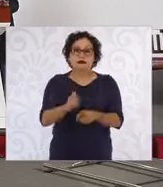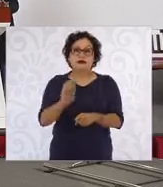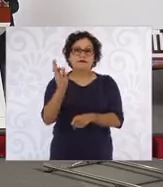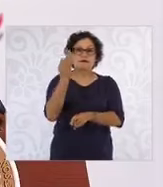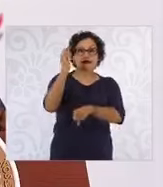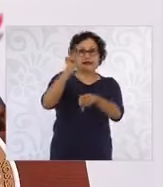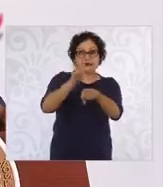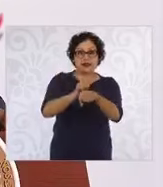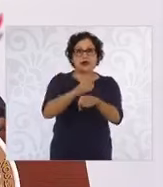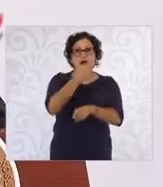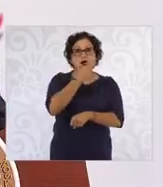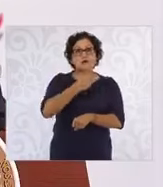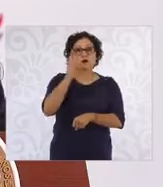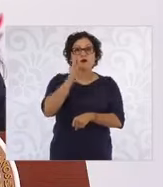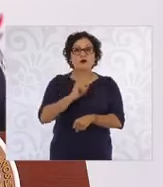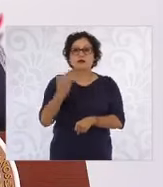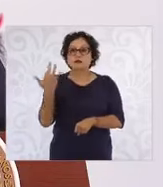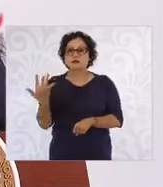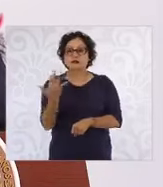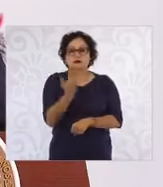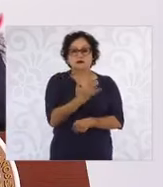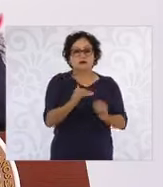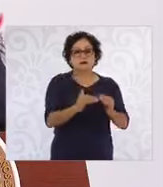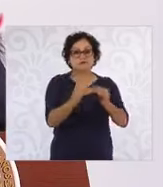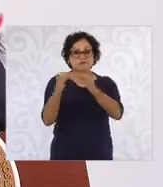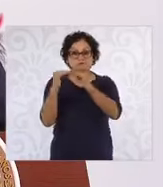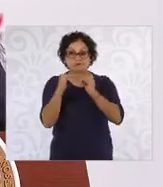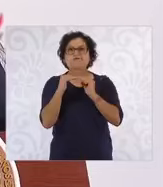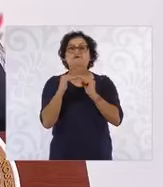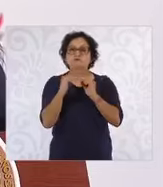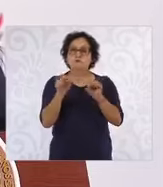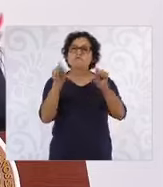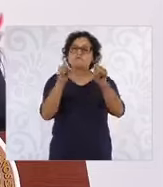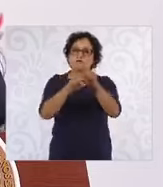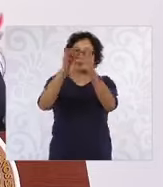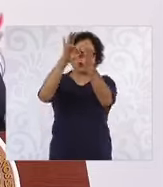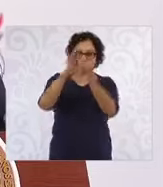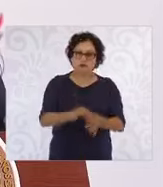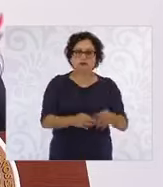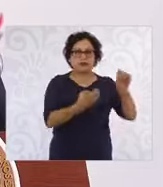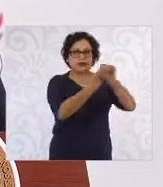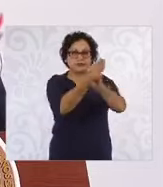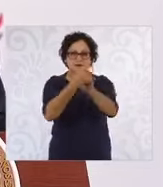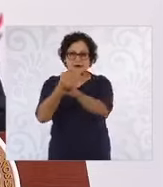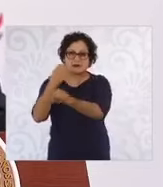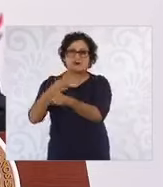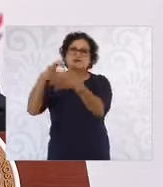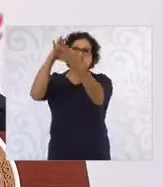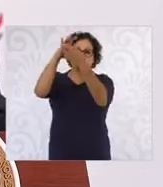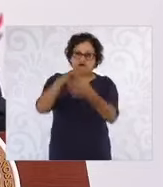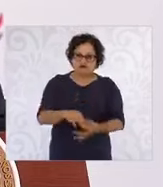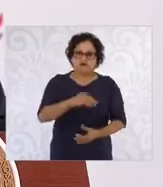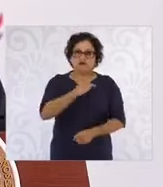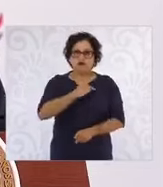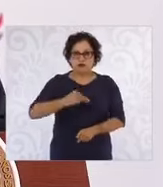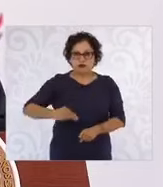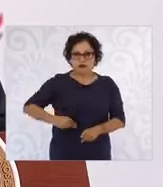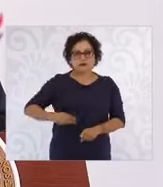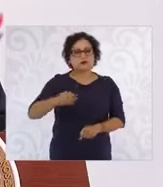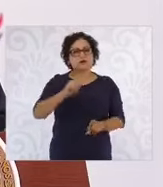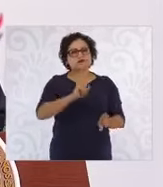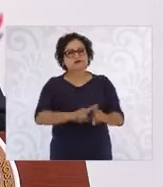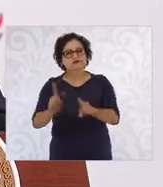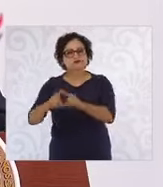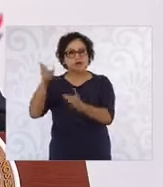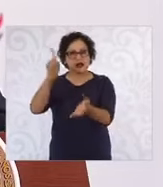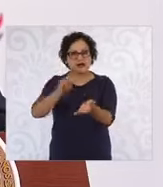también en gobiernos estatales y en gobiernos municipales, en todas los órdenes de la administración pública